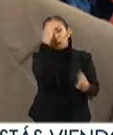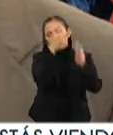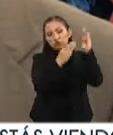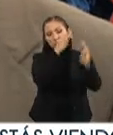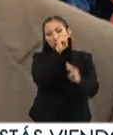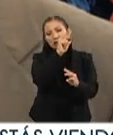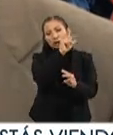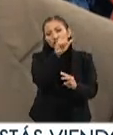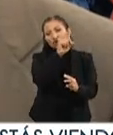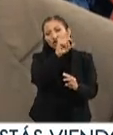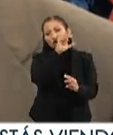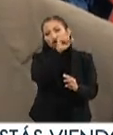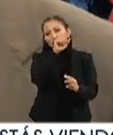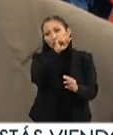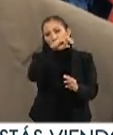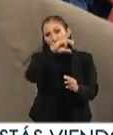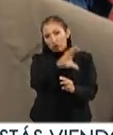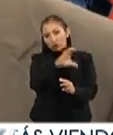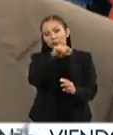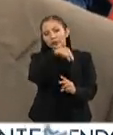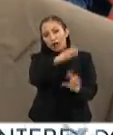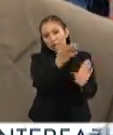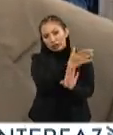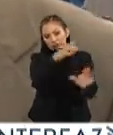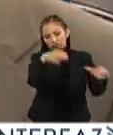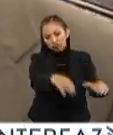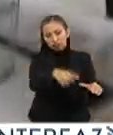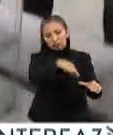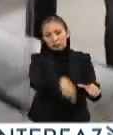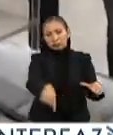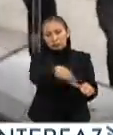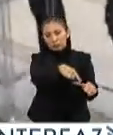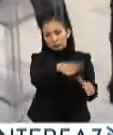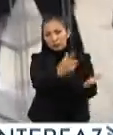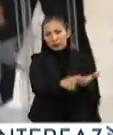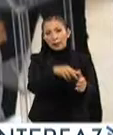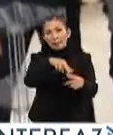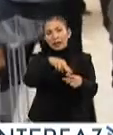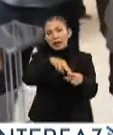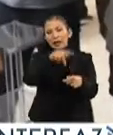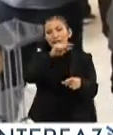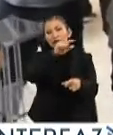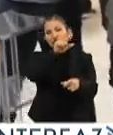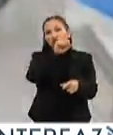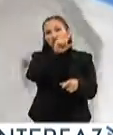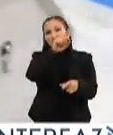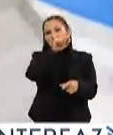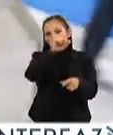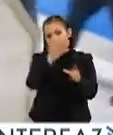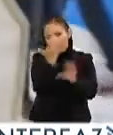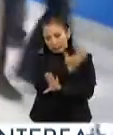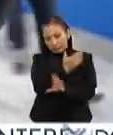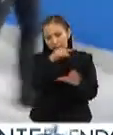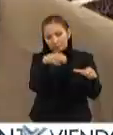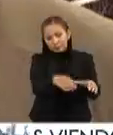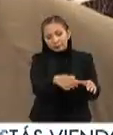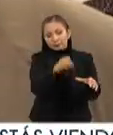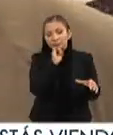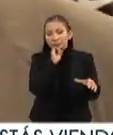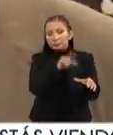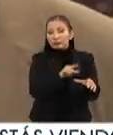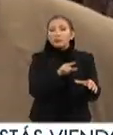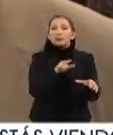Museo Tesosomoc, que está en el Parque Tesosomoc. Además